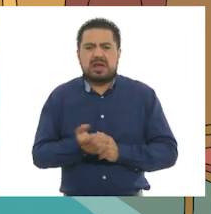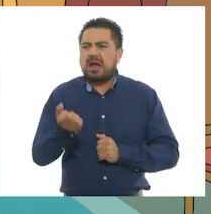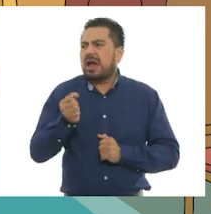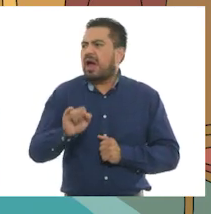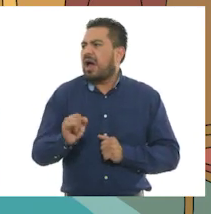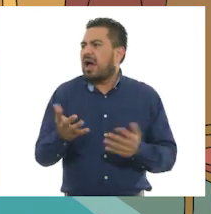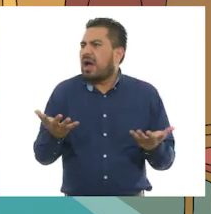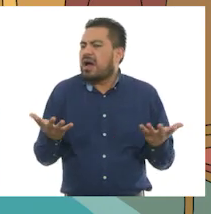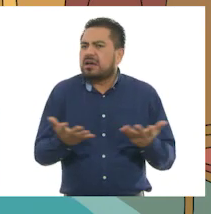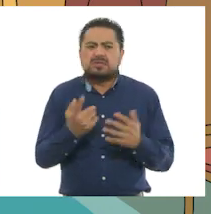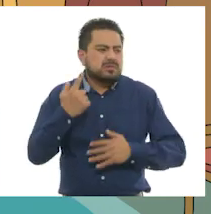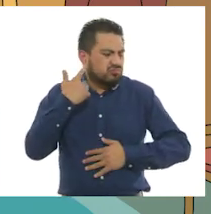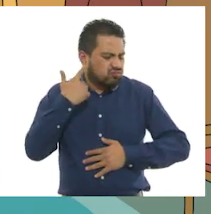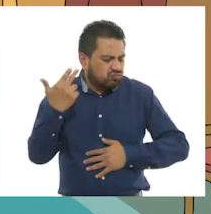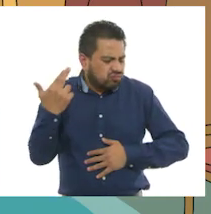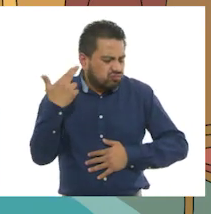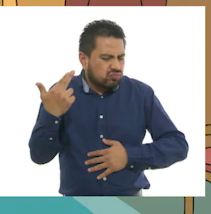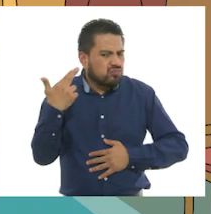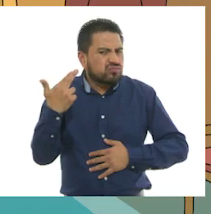haciendo sonar,